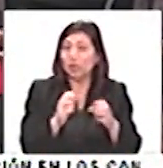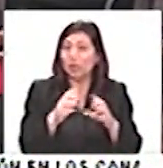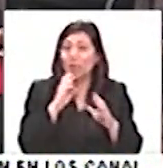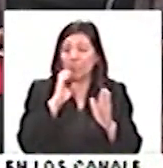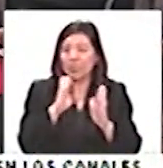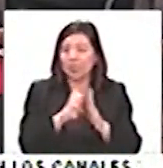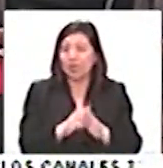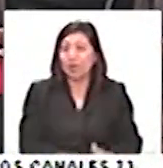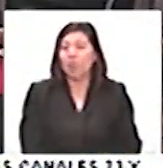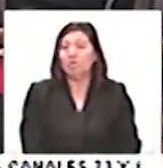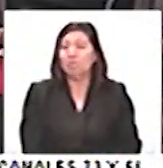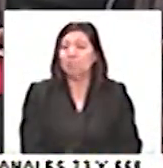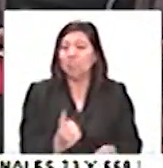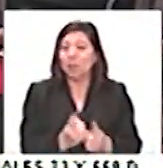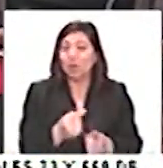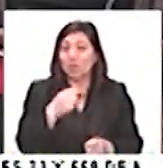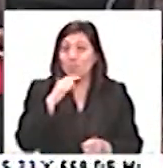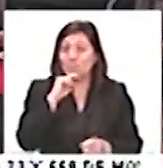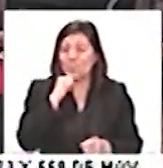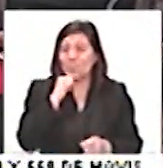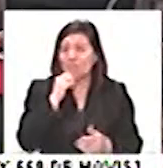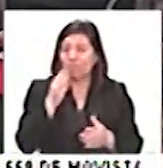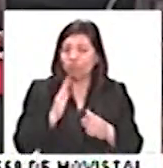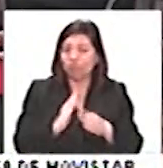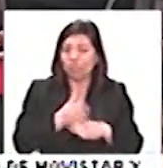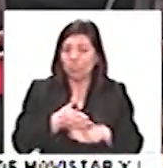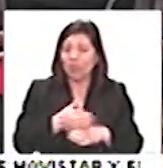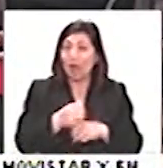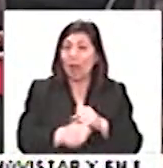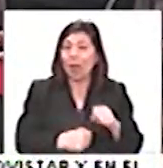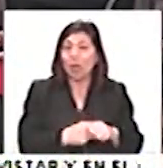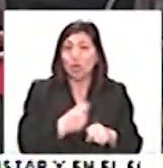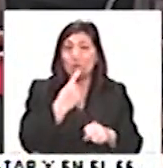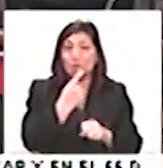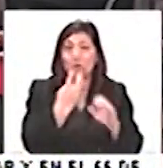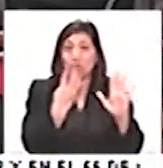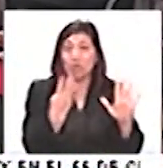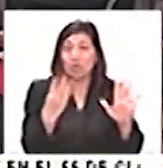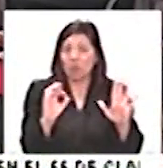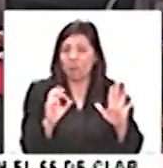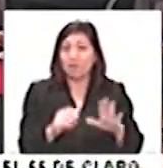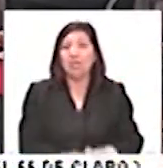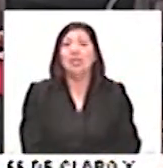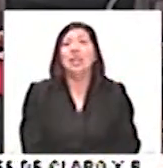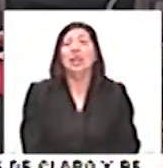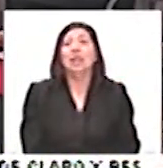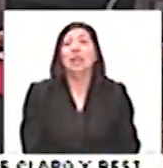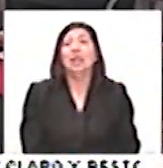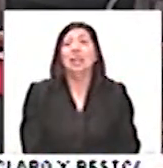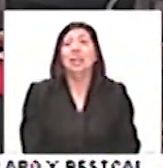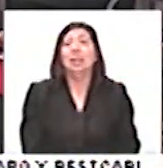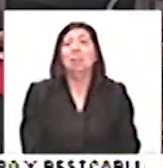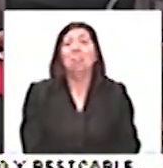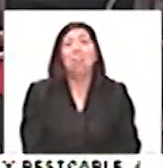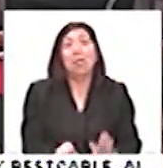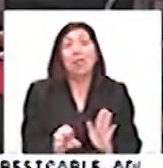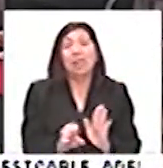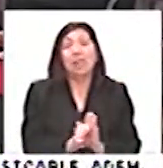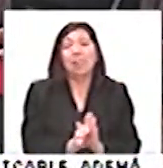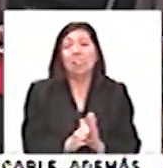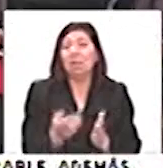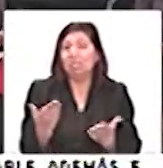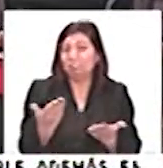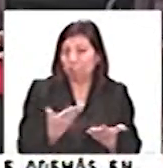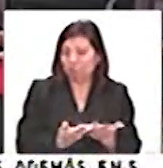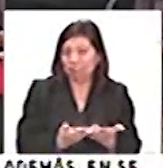ejemplo, uno encuentra que la señora ingresa en los años 90 al Estado, señora presidenta. Y, por ejemplo, me acaban